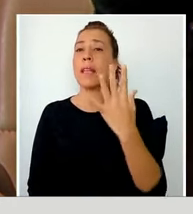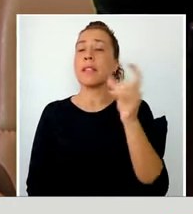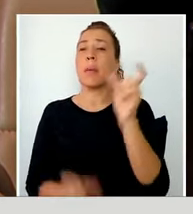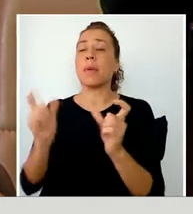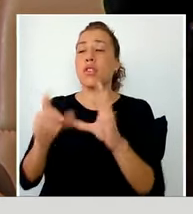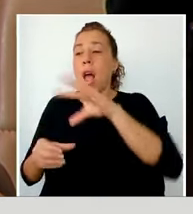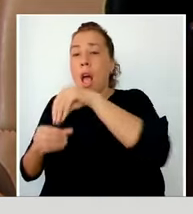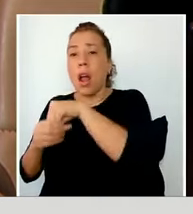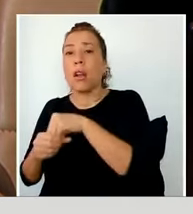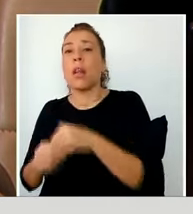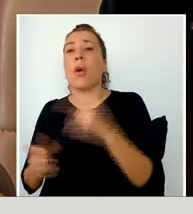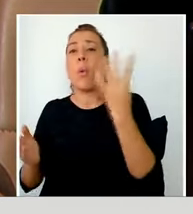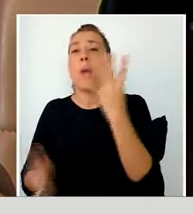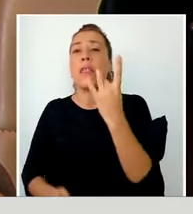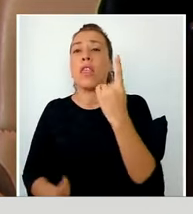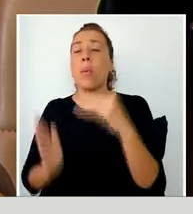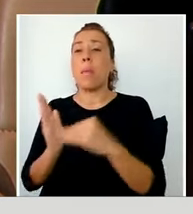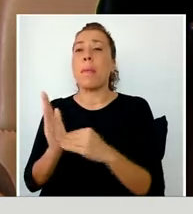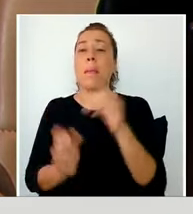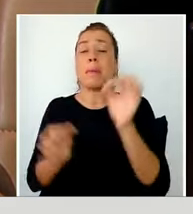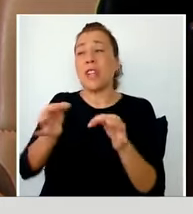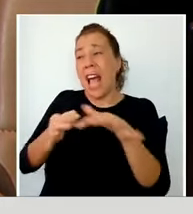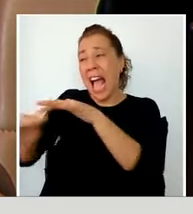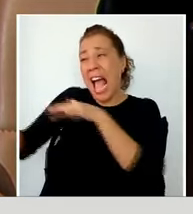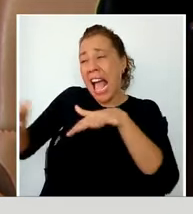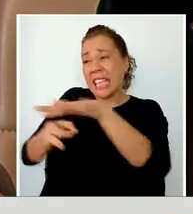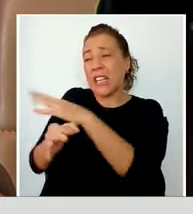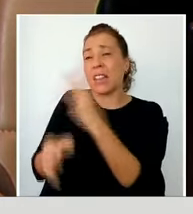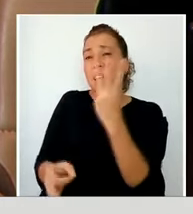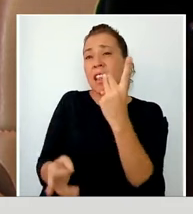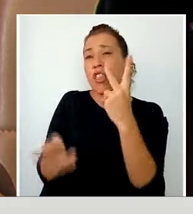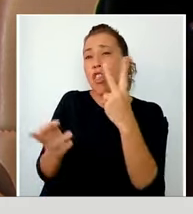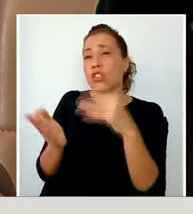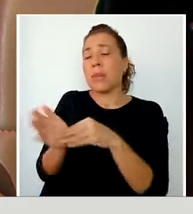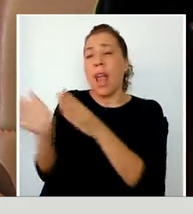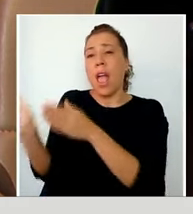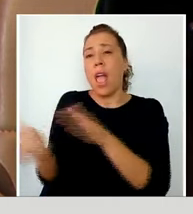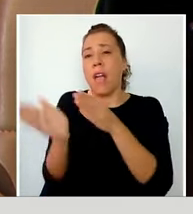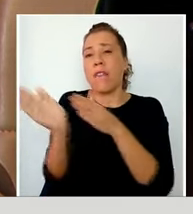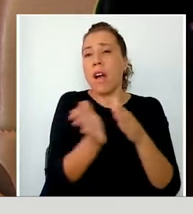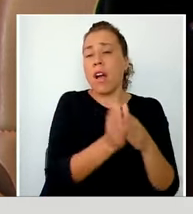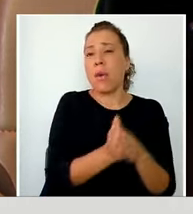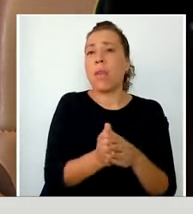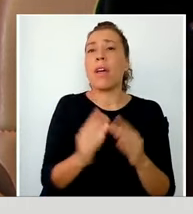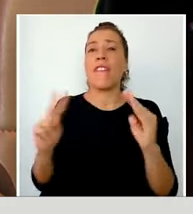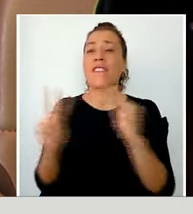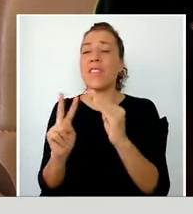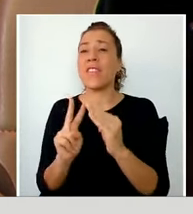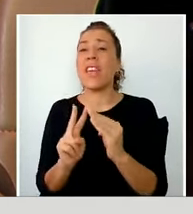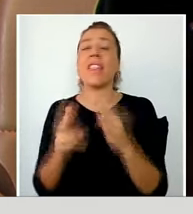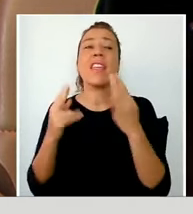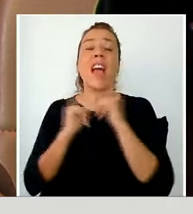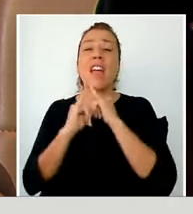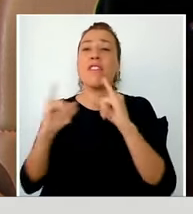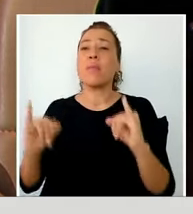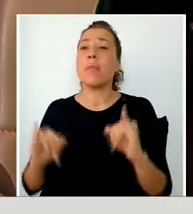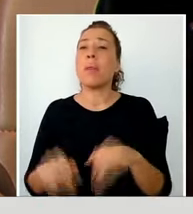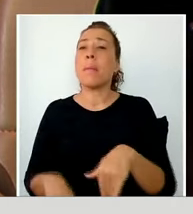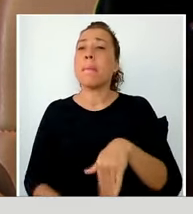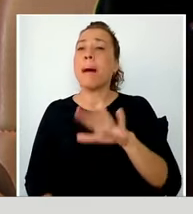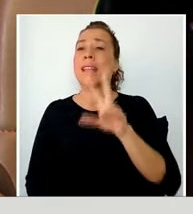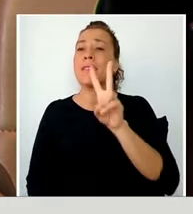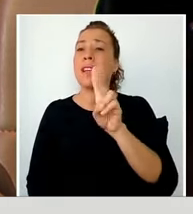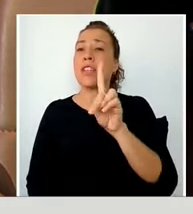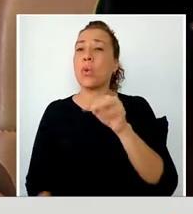41.500 aisladas más de 32.000 evacuadas en relación a las viviendas se informó que se registraban más de veintiún mil